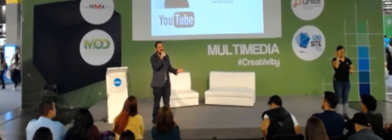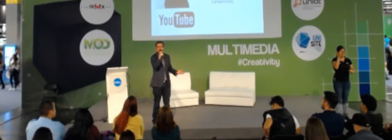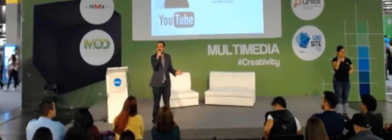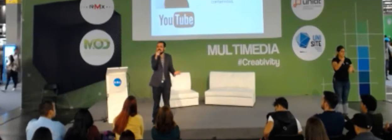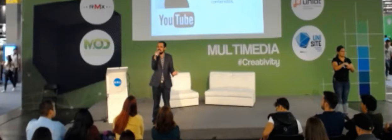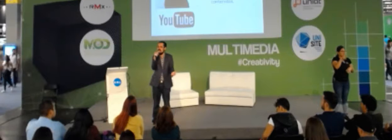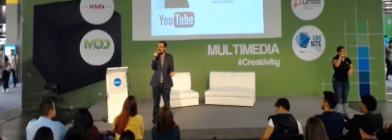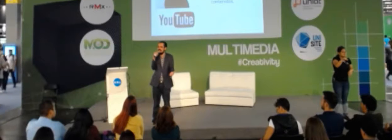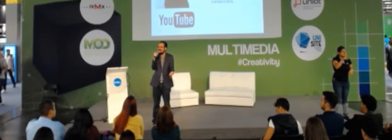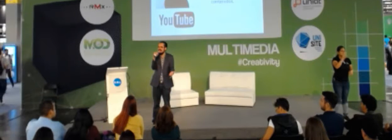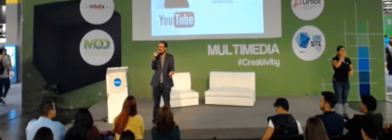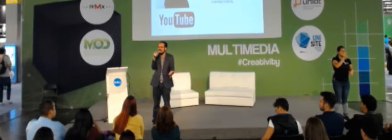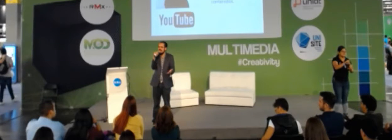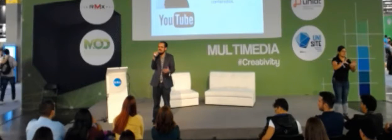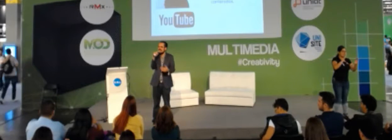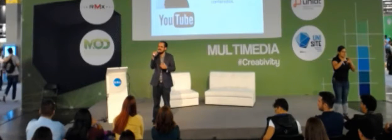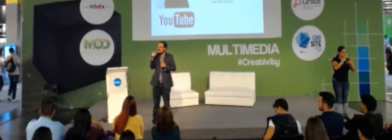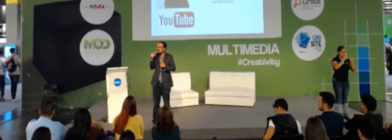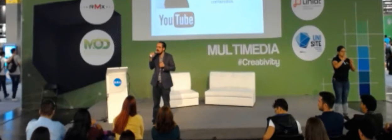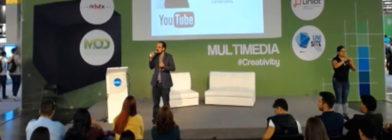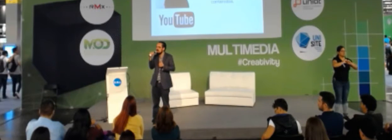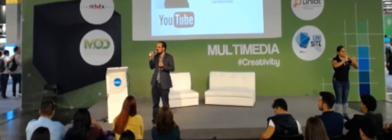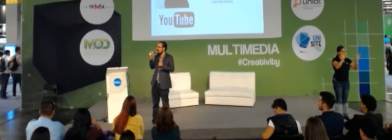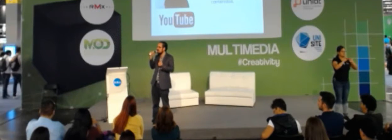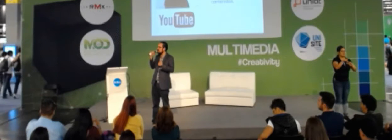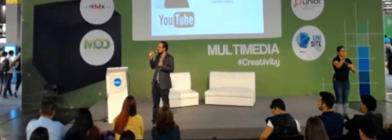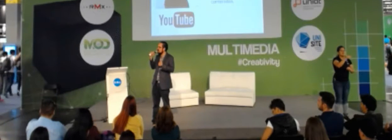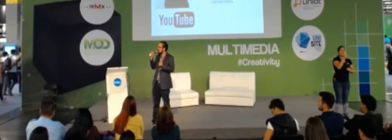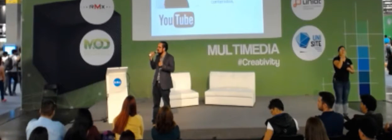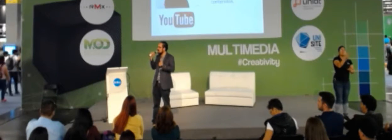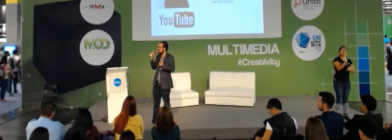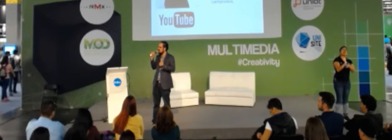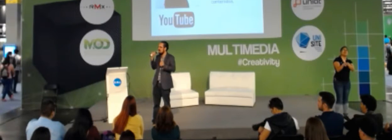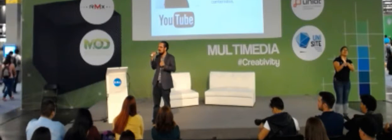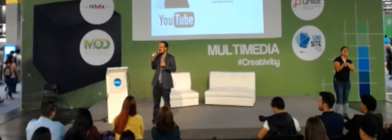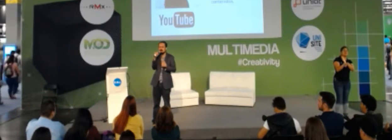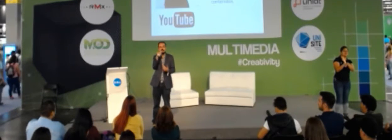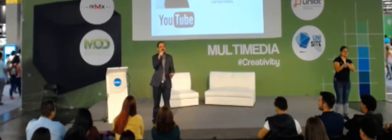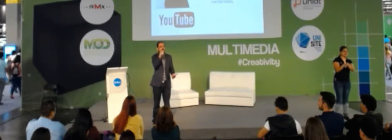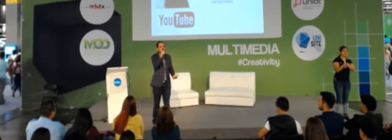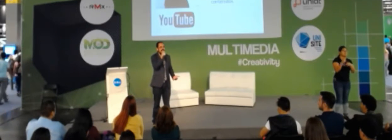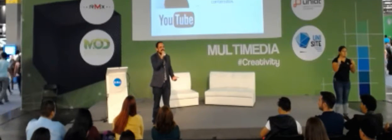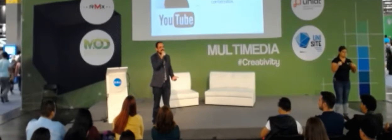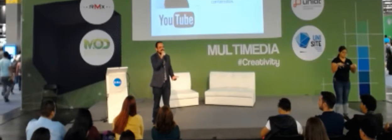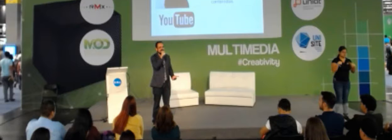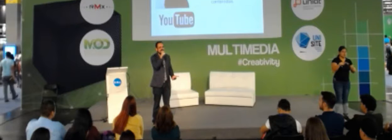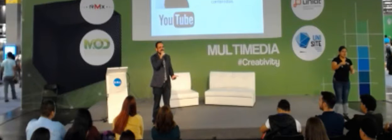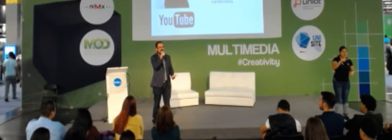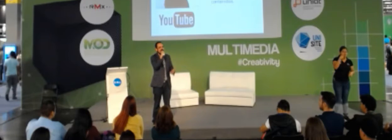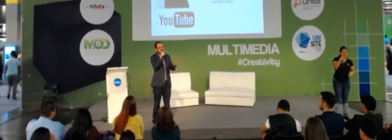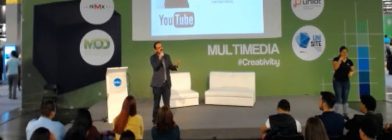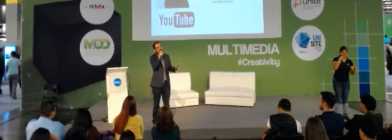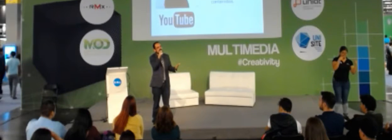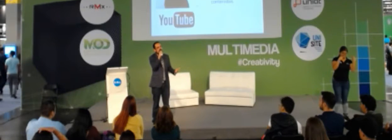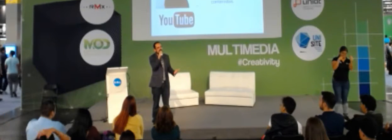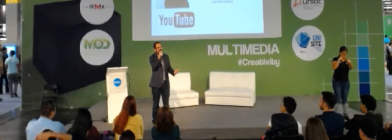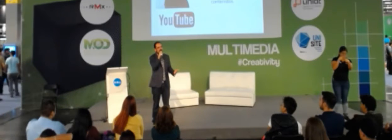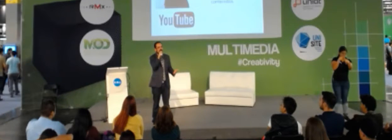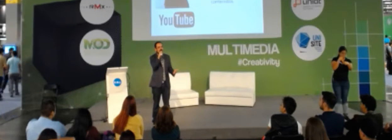de la comunicación que siempre hemos disfrutado nosotros, las personas oyentes. El mundo